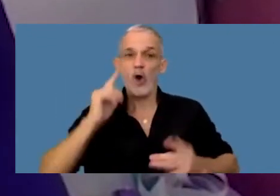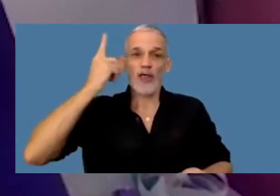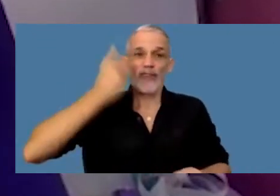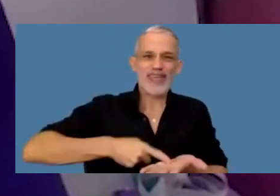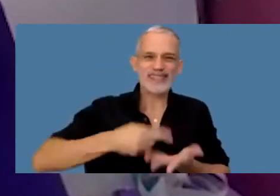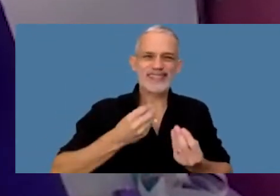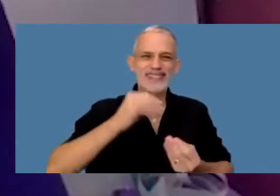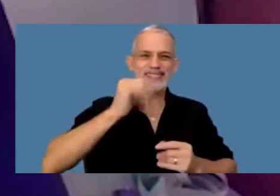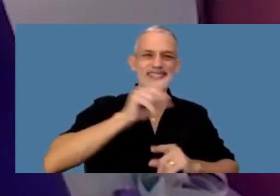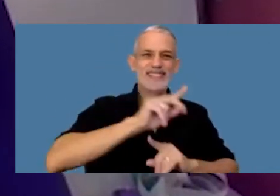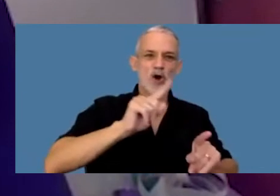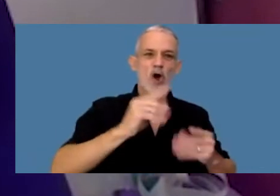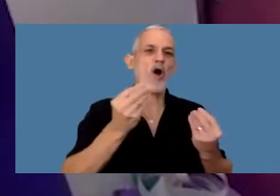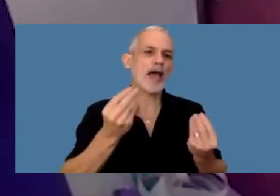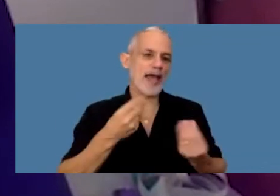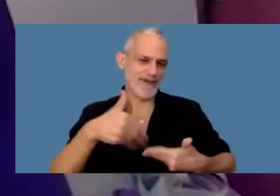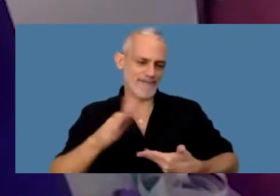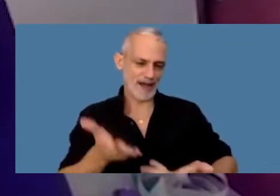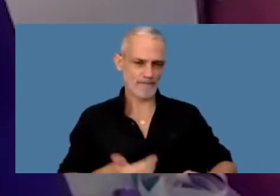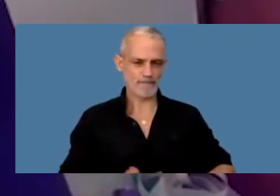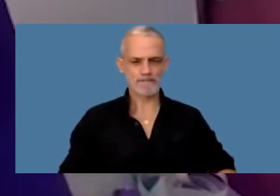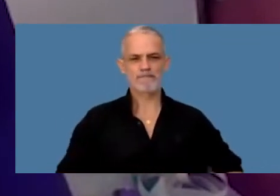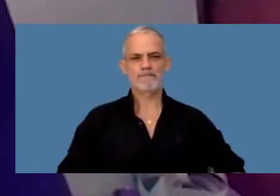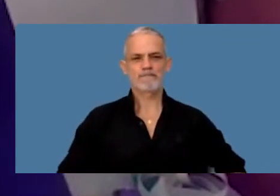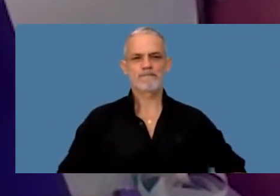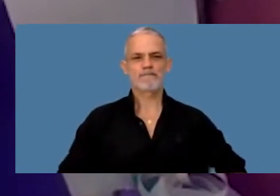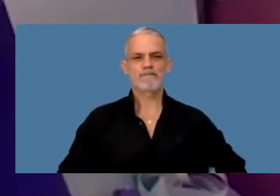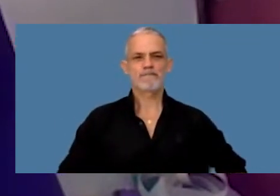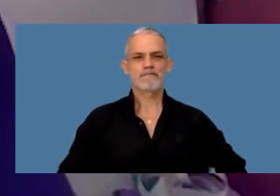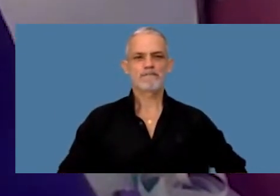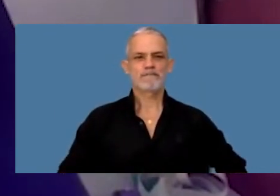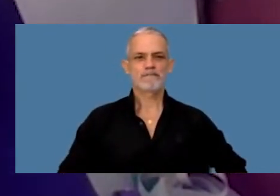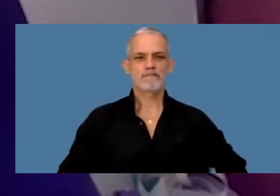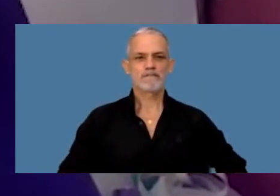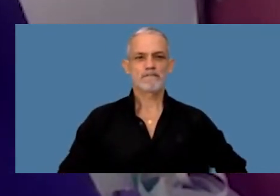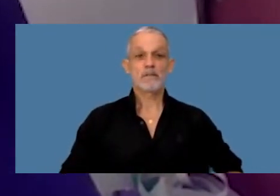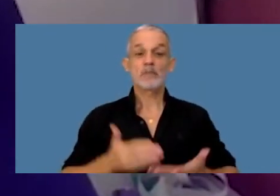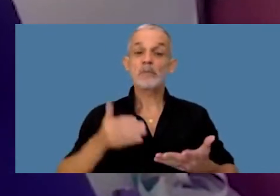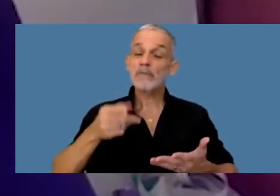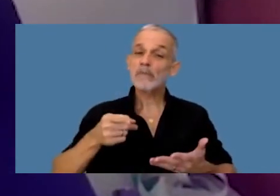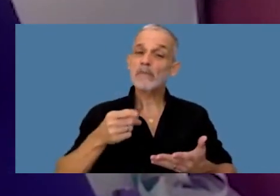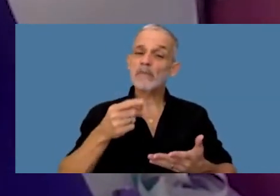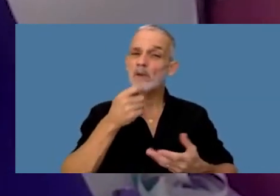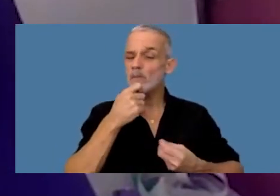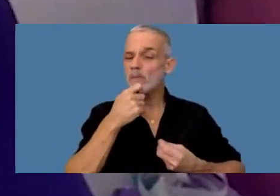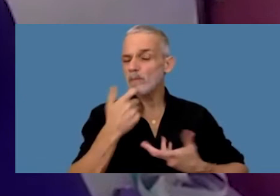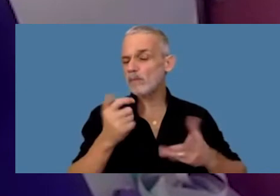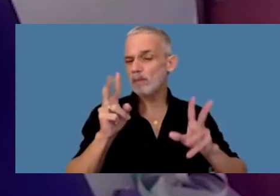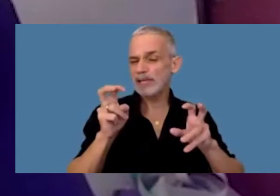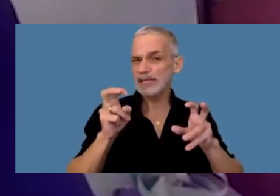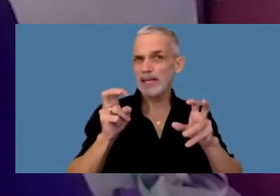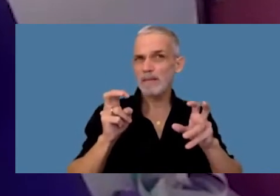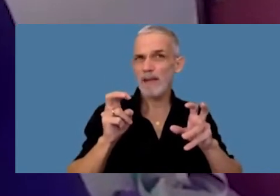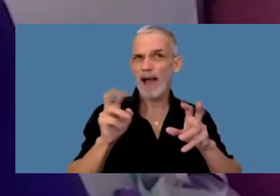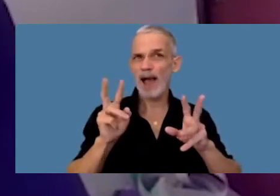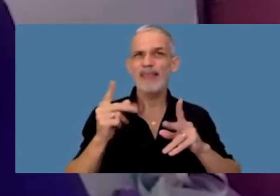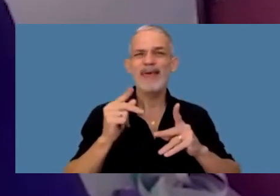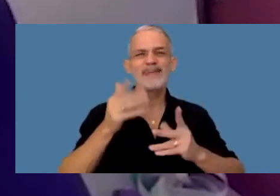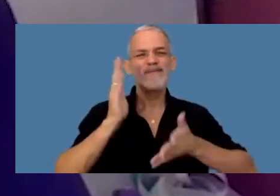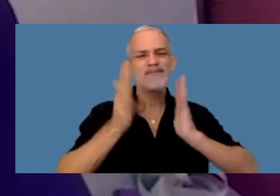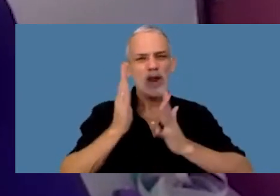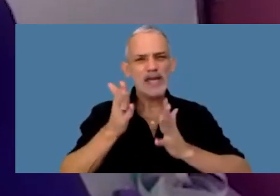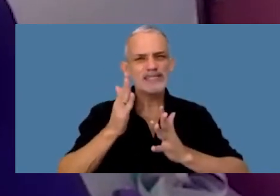ciertas prácticas y procedimientos médicos, y para esto obviamente se necesita información sobre ellos.